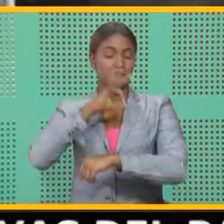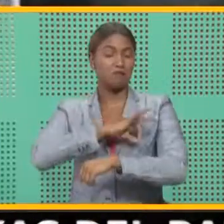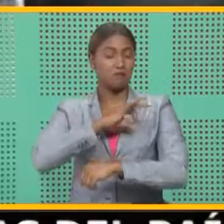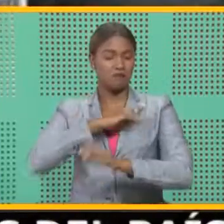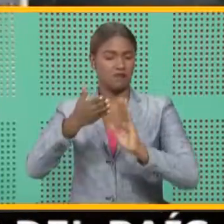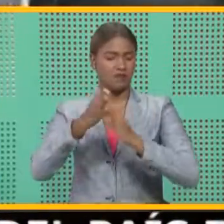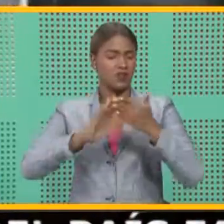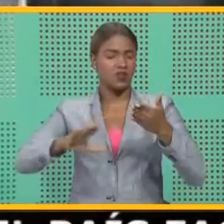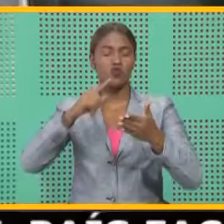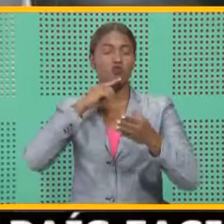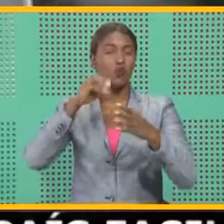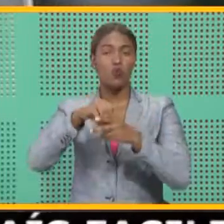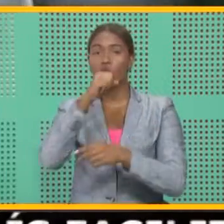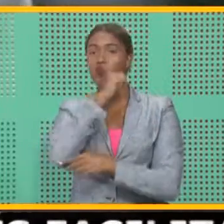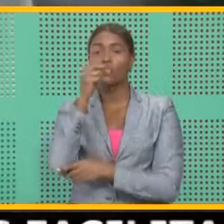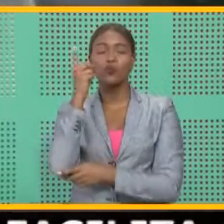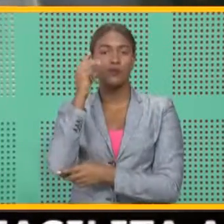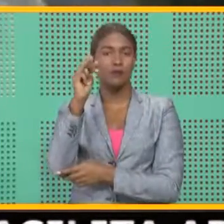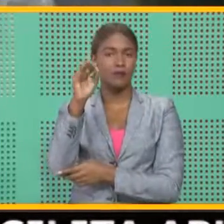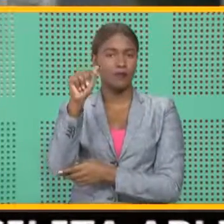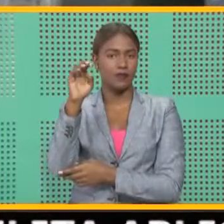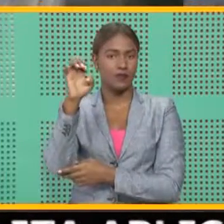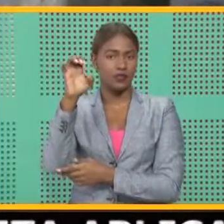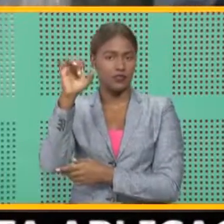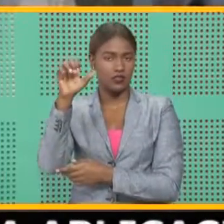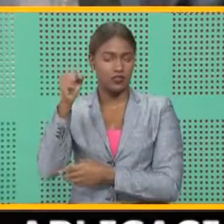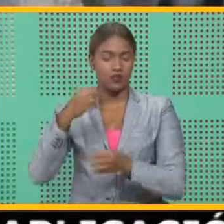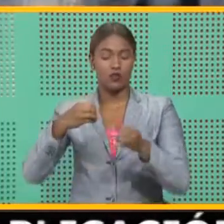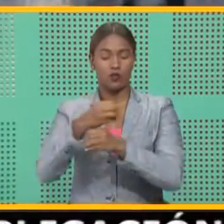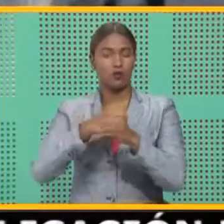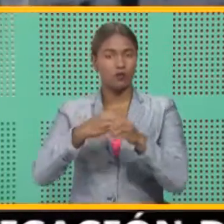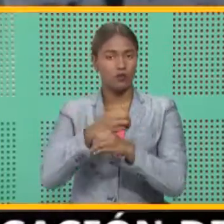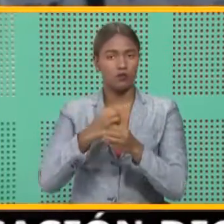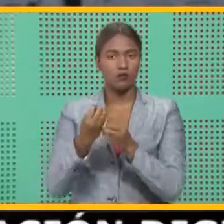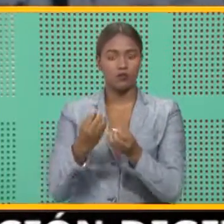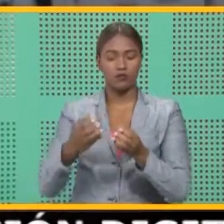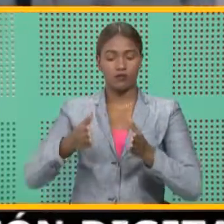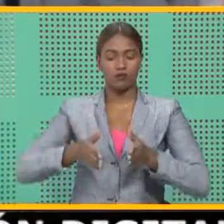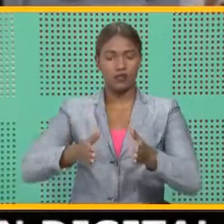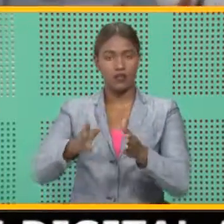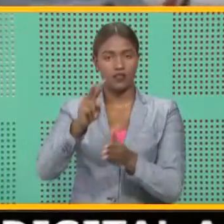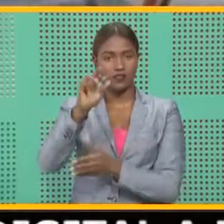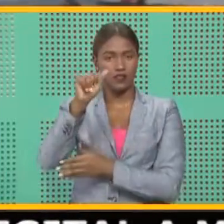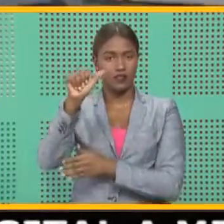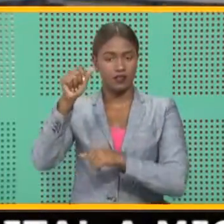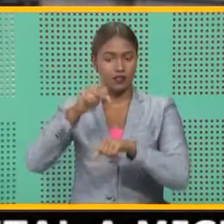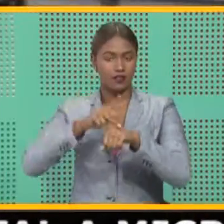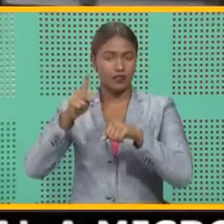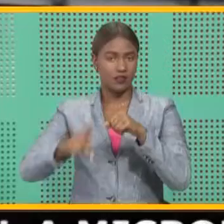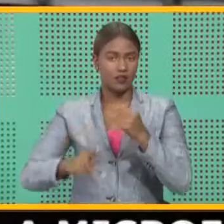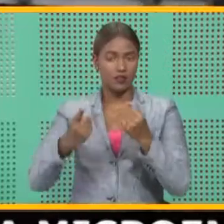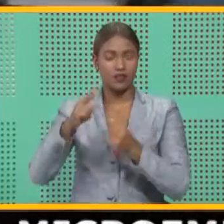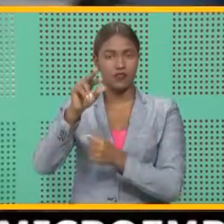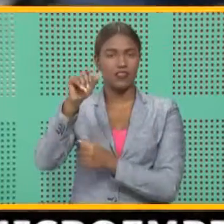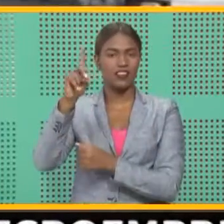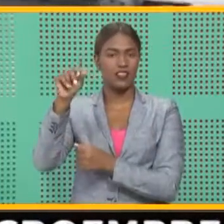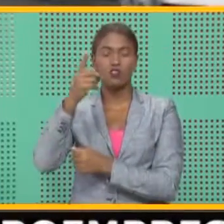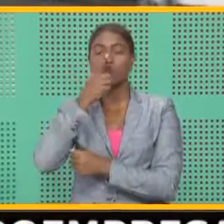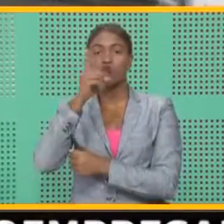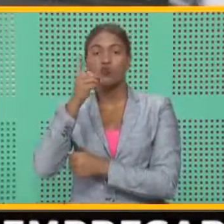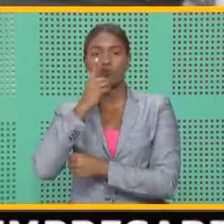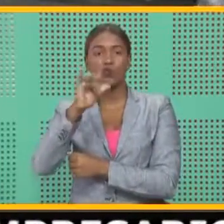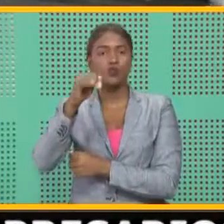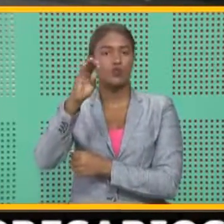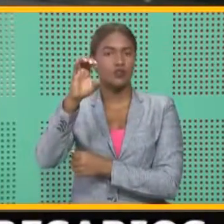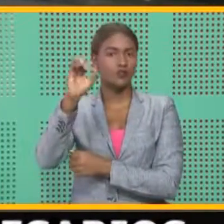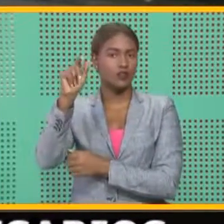Gran Santo Domingo fueron Los Mameyes, El Osama, Redención, Residencial Villa Pantoja, Villa Duarte de Pantoja, José